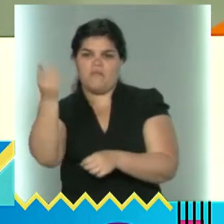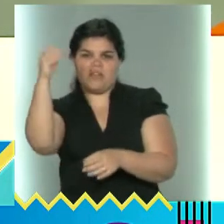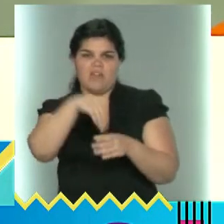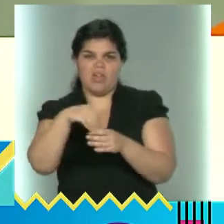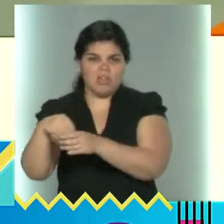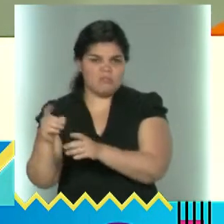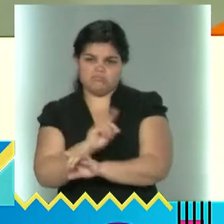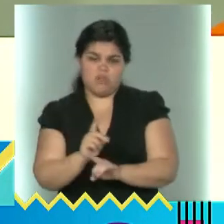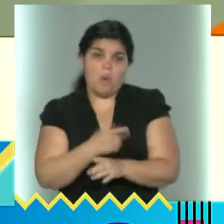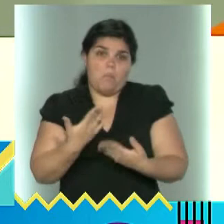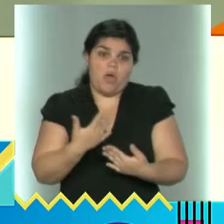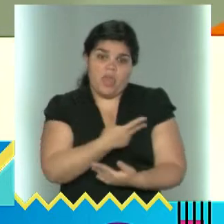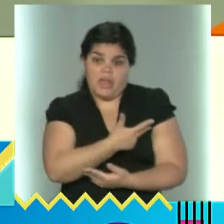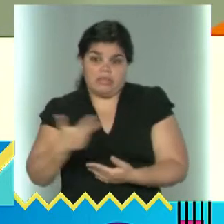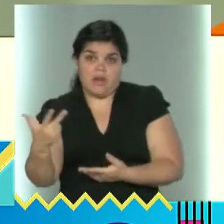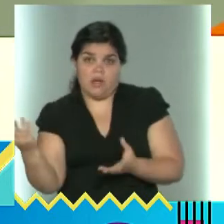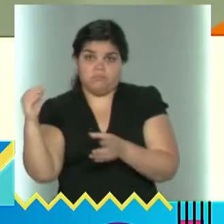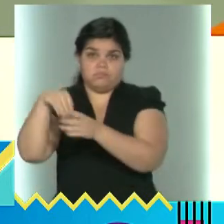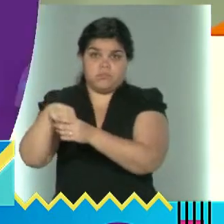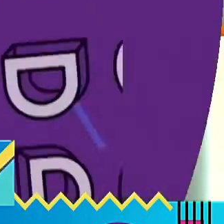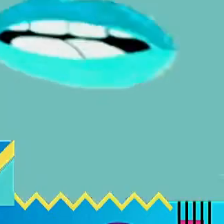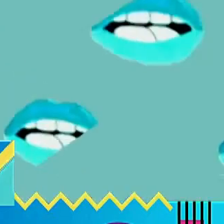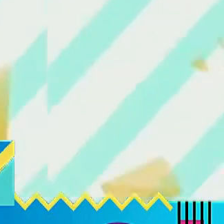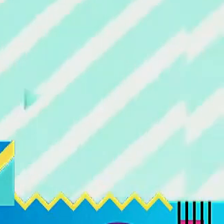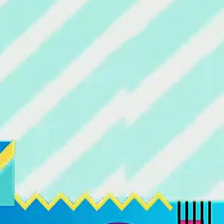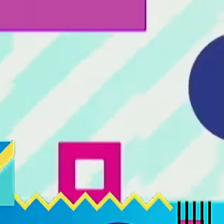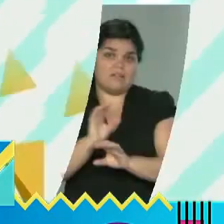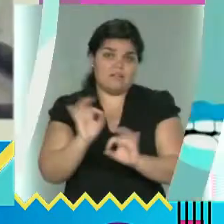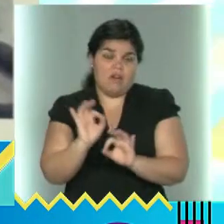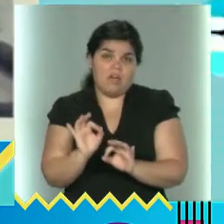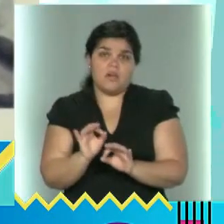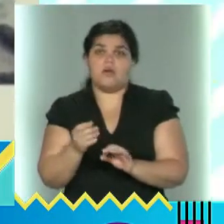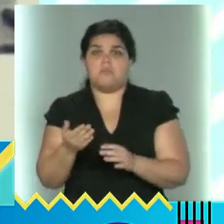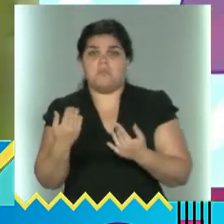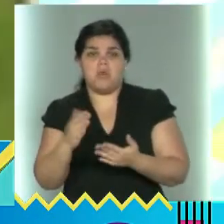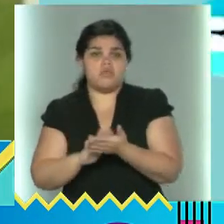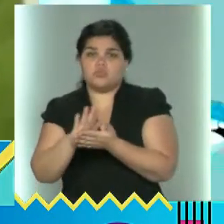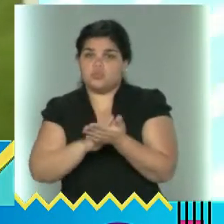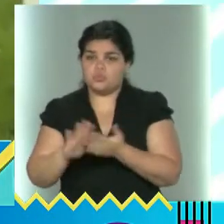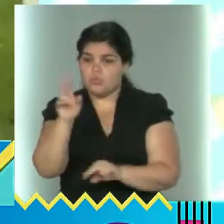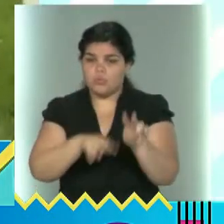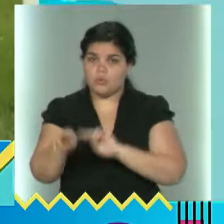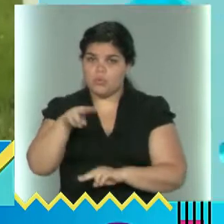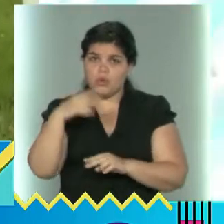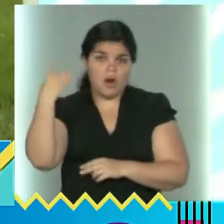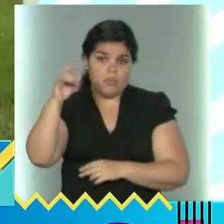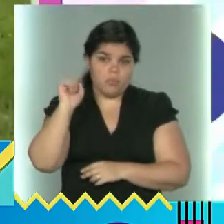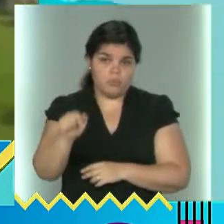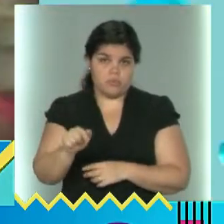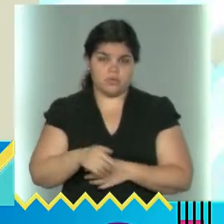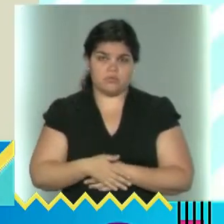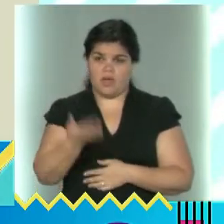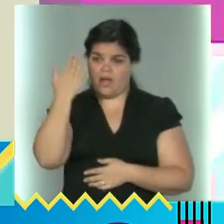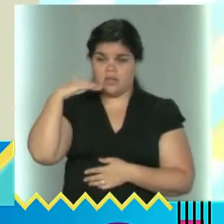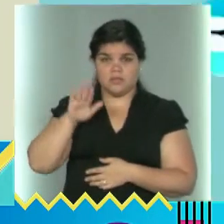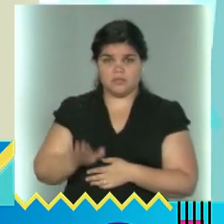Puede ser la suma de las tres o puede ser ninguna, quizás simplemente tratar de encontrar una solución. Cuando era chico,